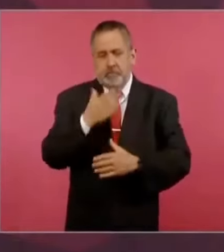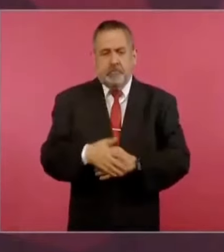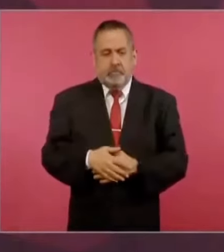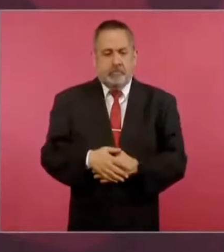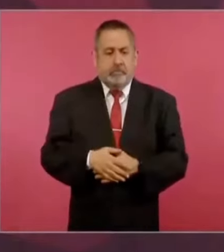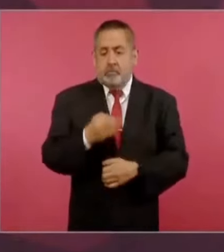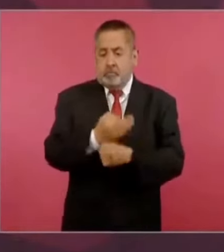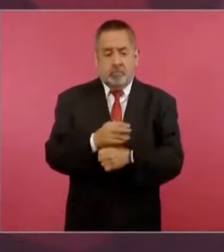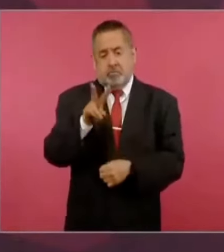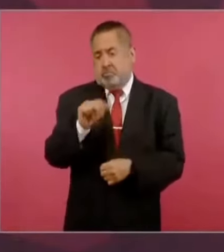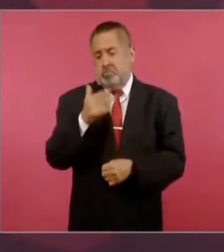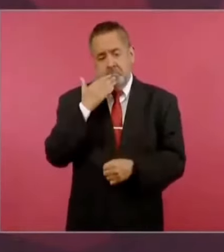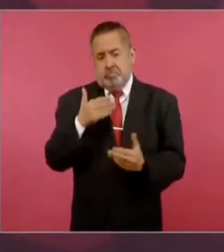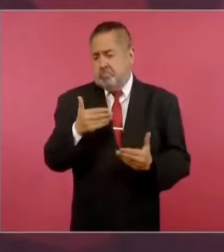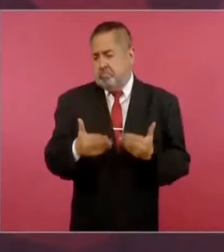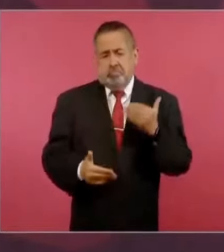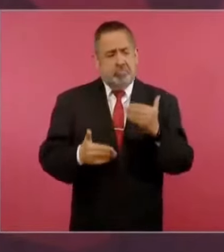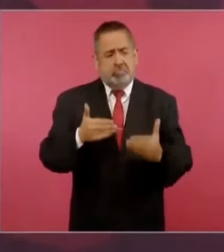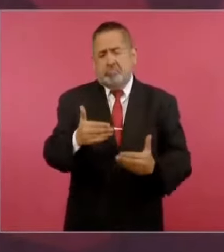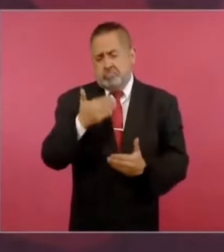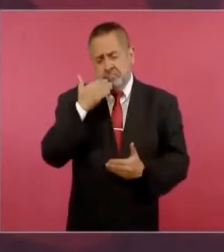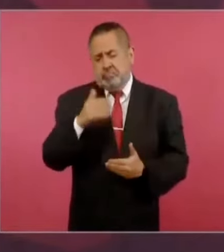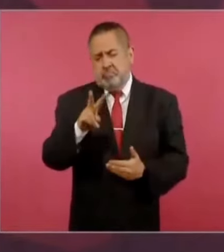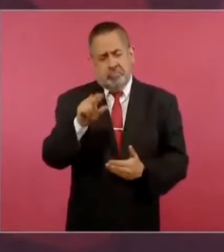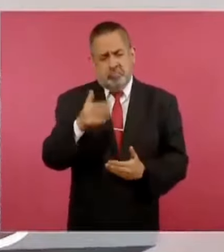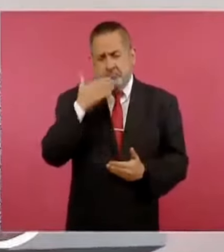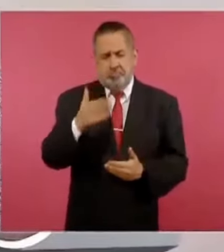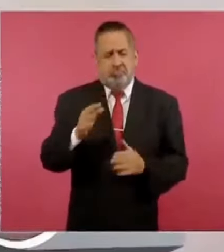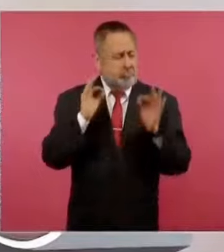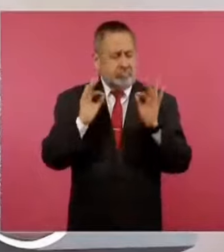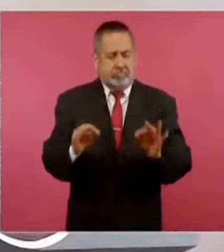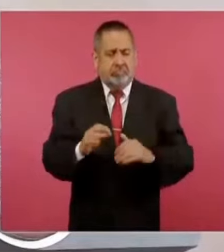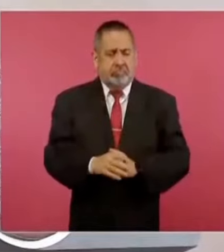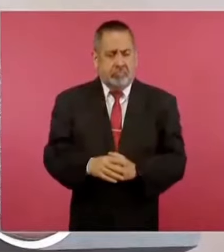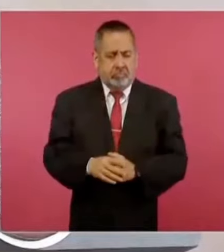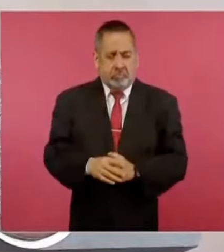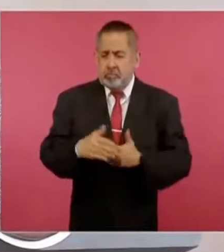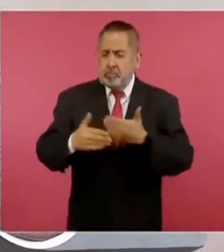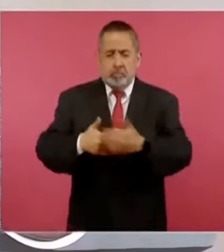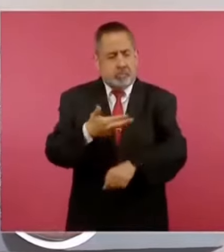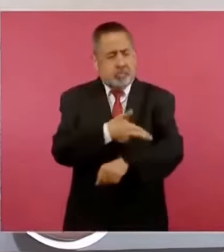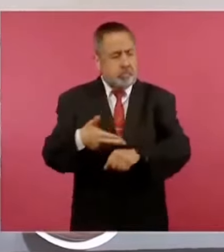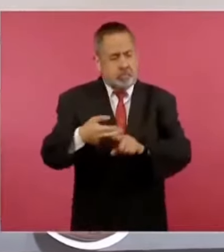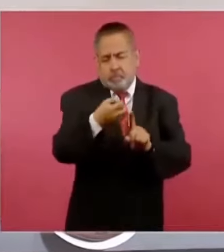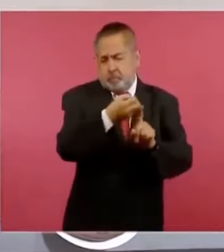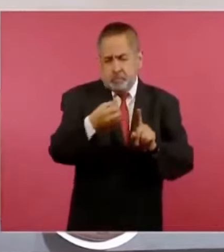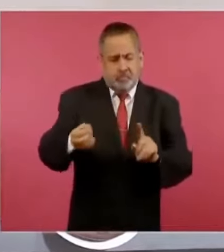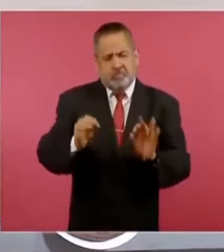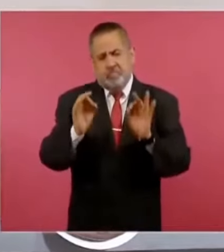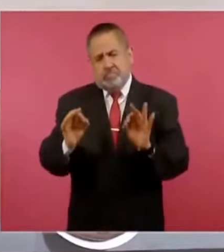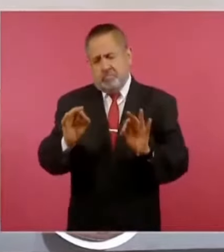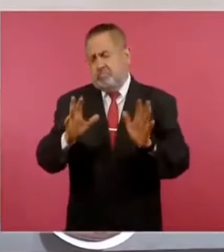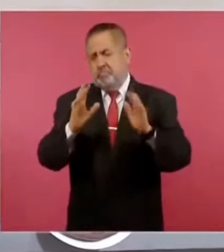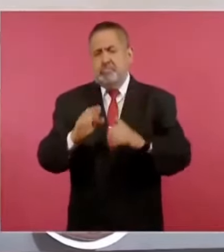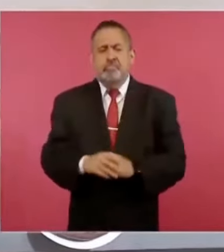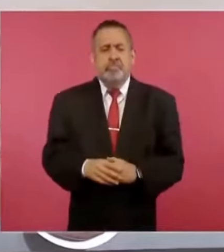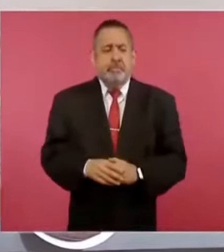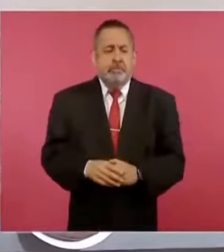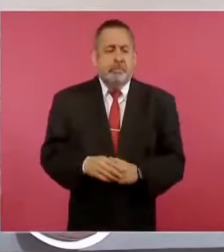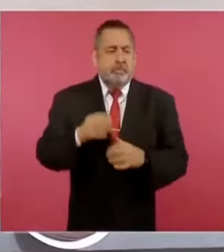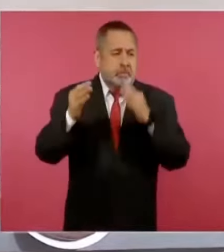bien, ¿eh? Va muy bien todo el proceso, la